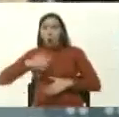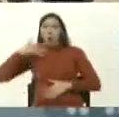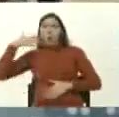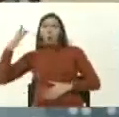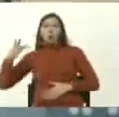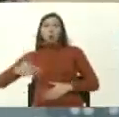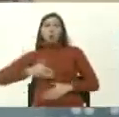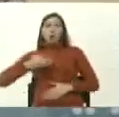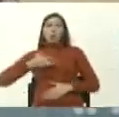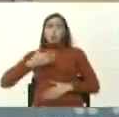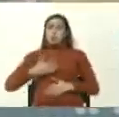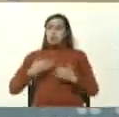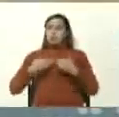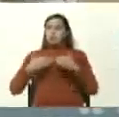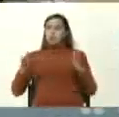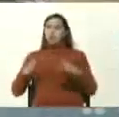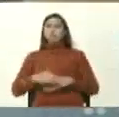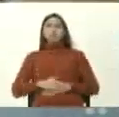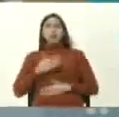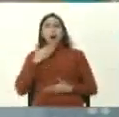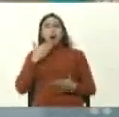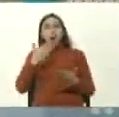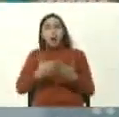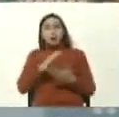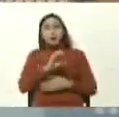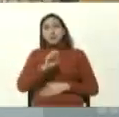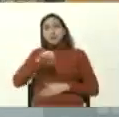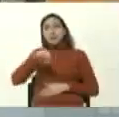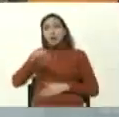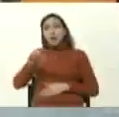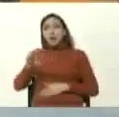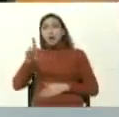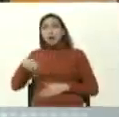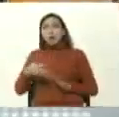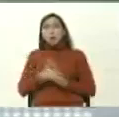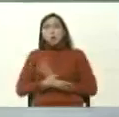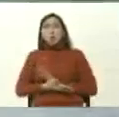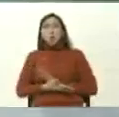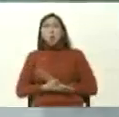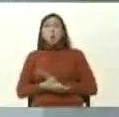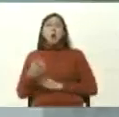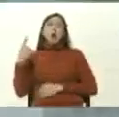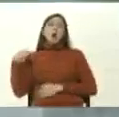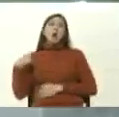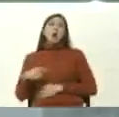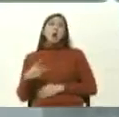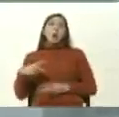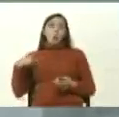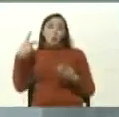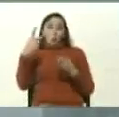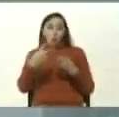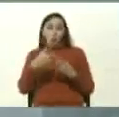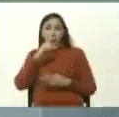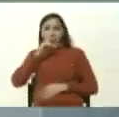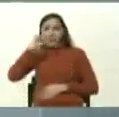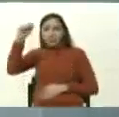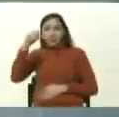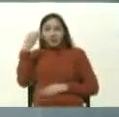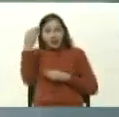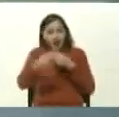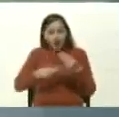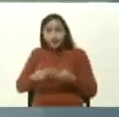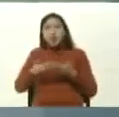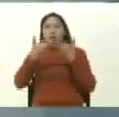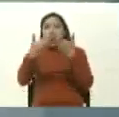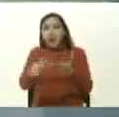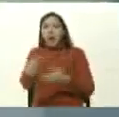haber activado, gracias al SENAE y al empeño de tener la voluntad de nuestro hermano presidente de garantizar los